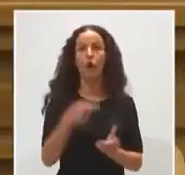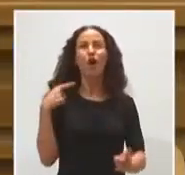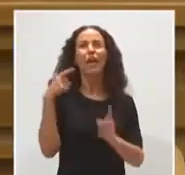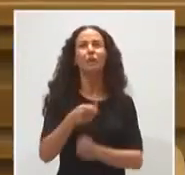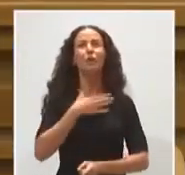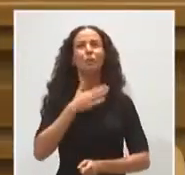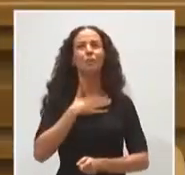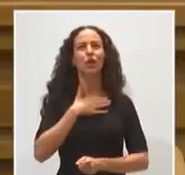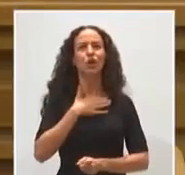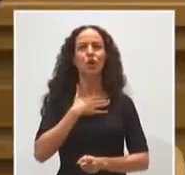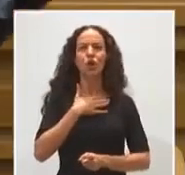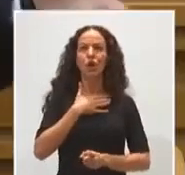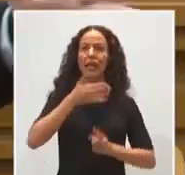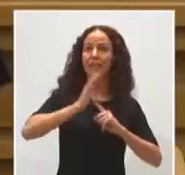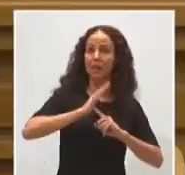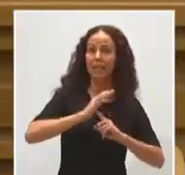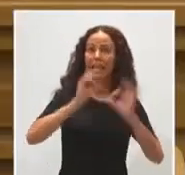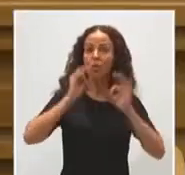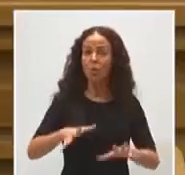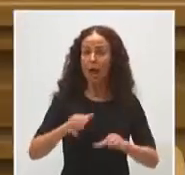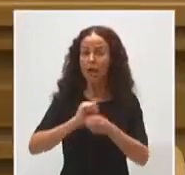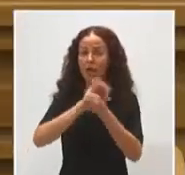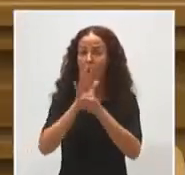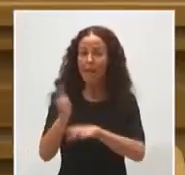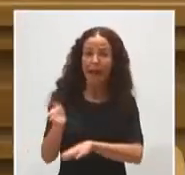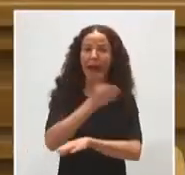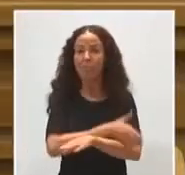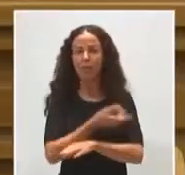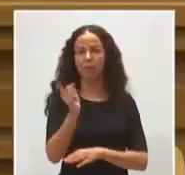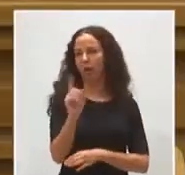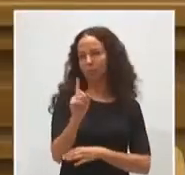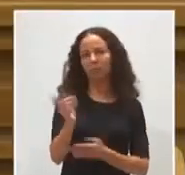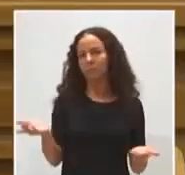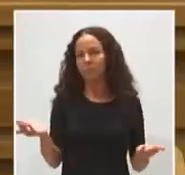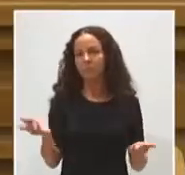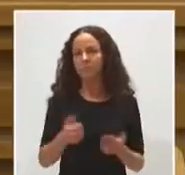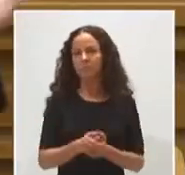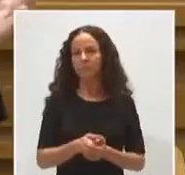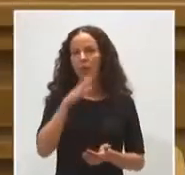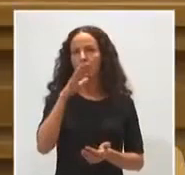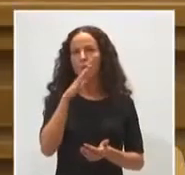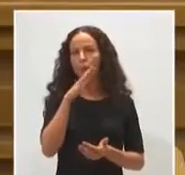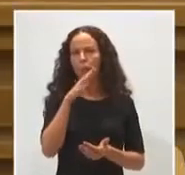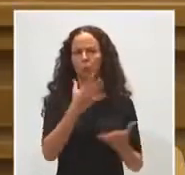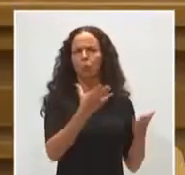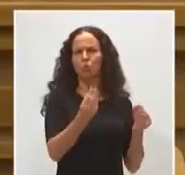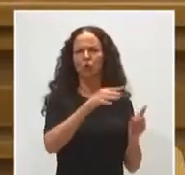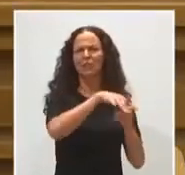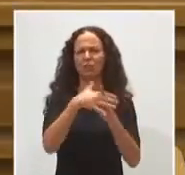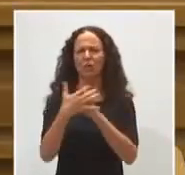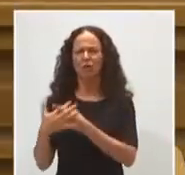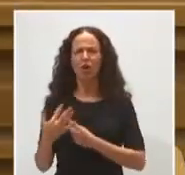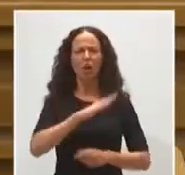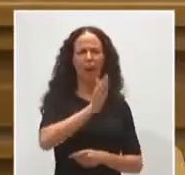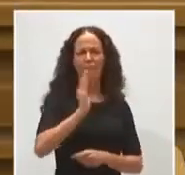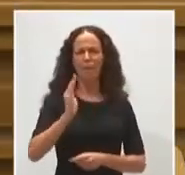castilla la mancha vuelva a estar como antes del cob y como si hubiera habido un paréntesis no hombre no han pasado mil cosas ha habido mucho